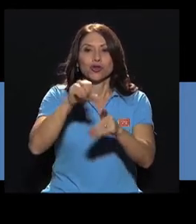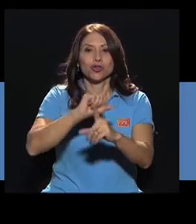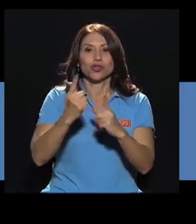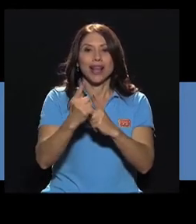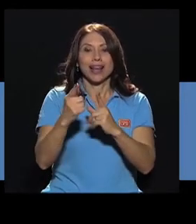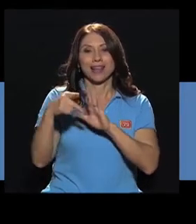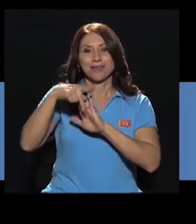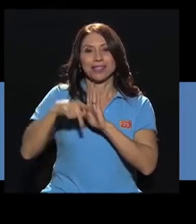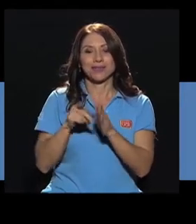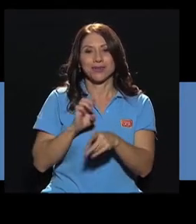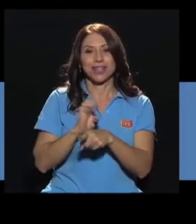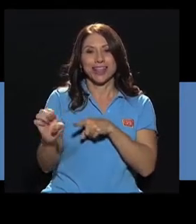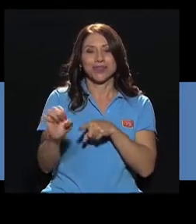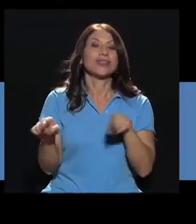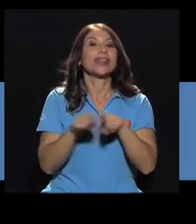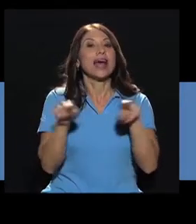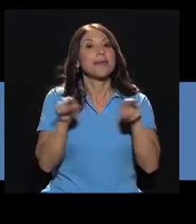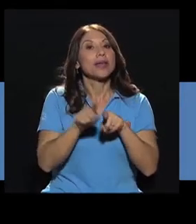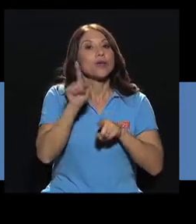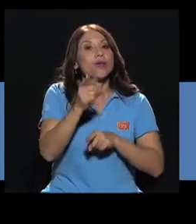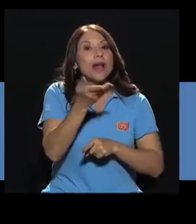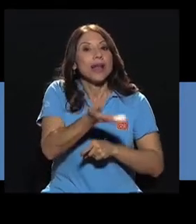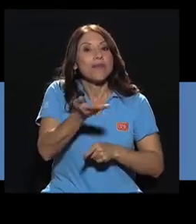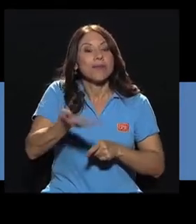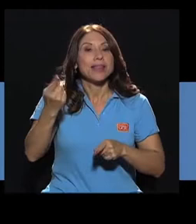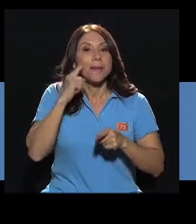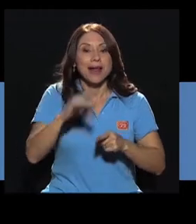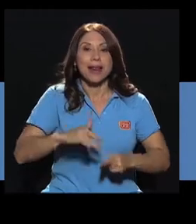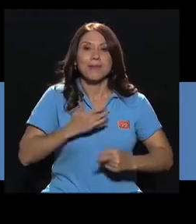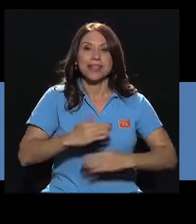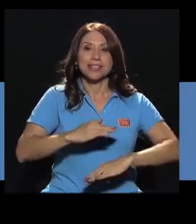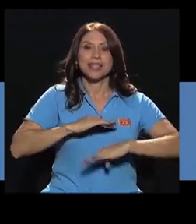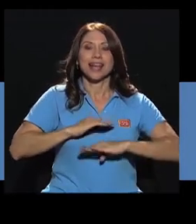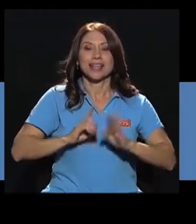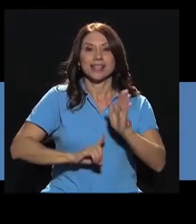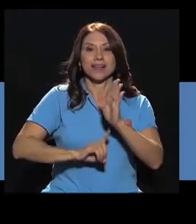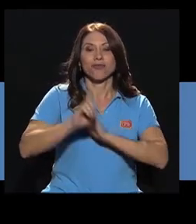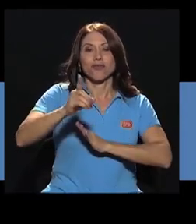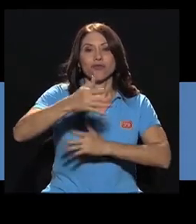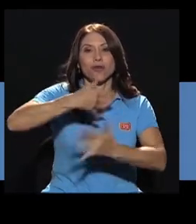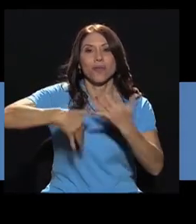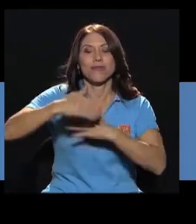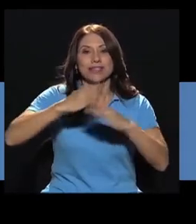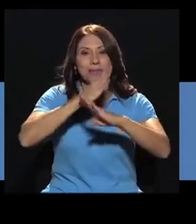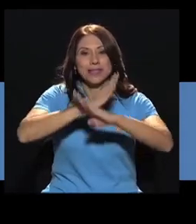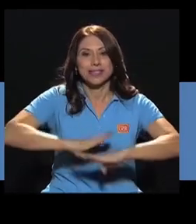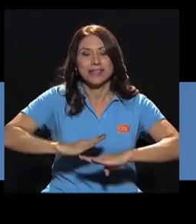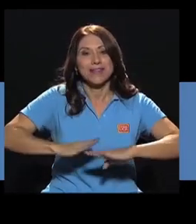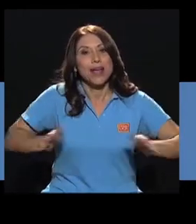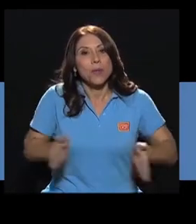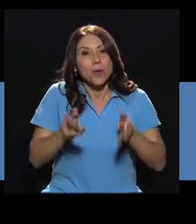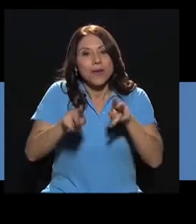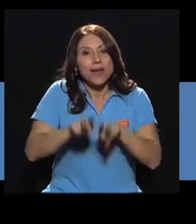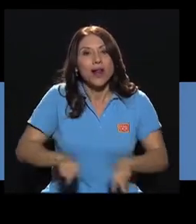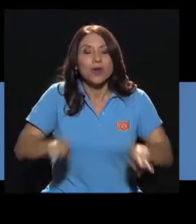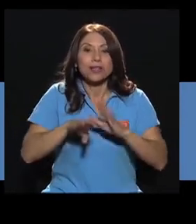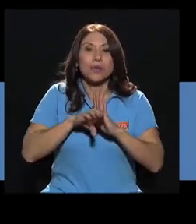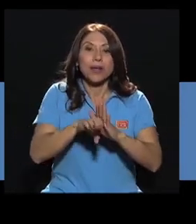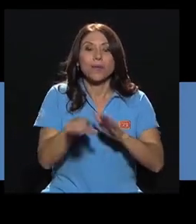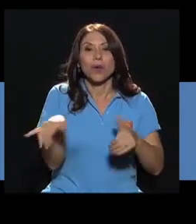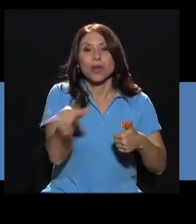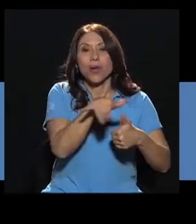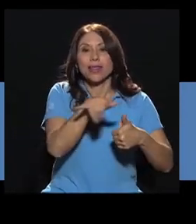éticos. Es también una herramienta para el bienestar, el desarrollo y la convivencia pacífica. Promueve valores